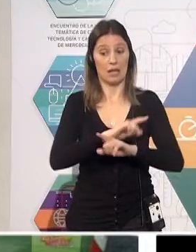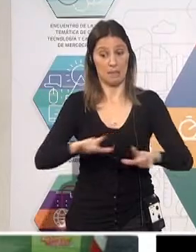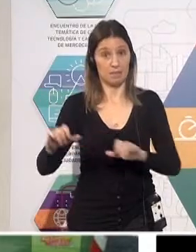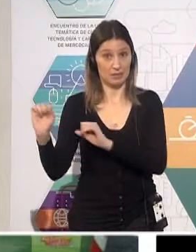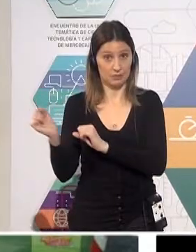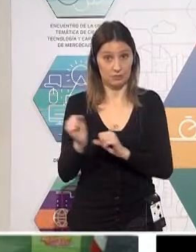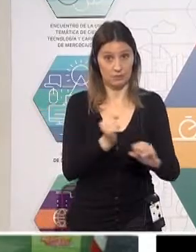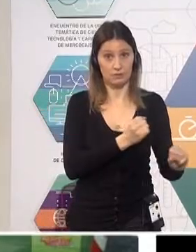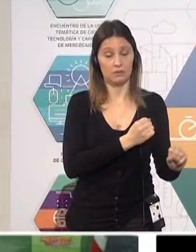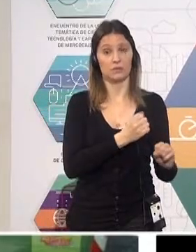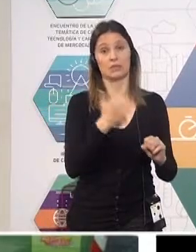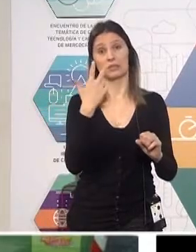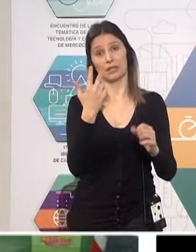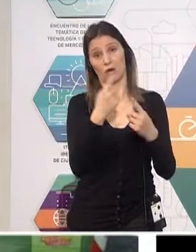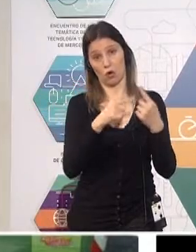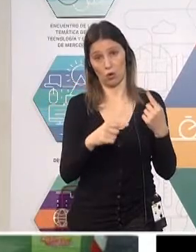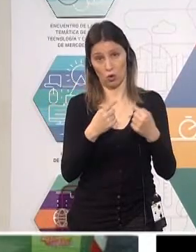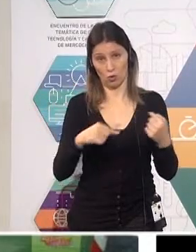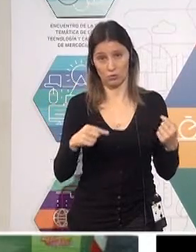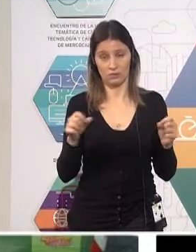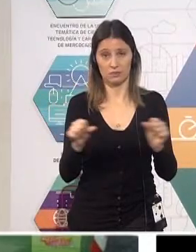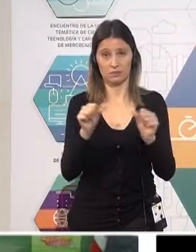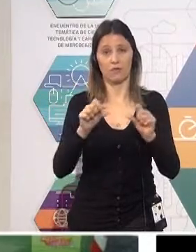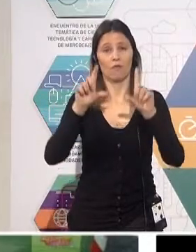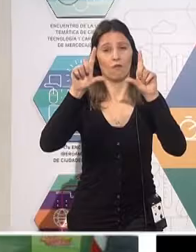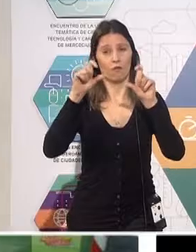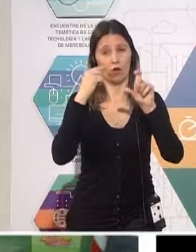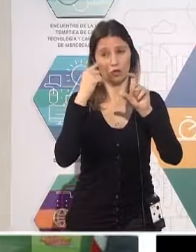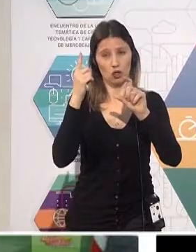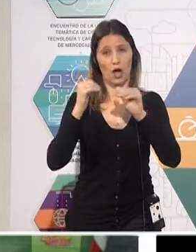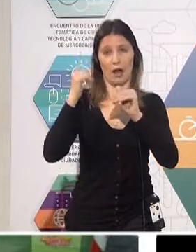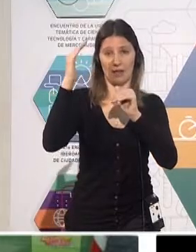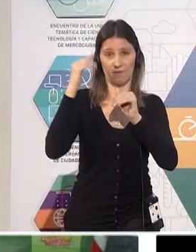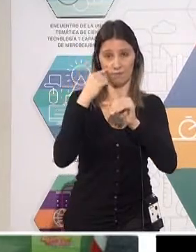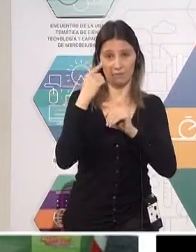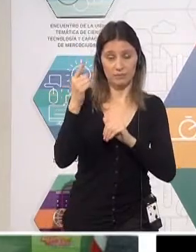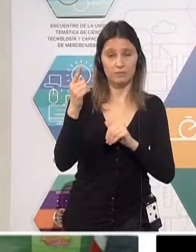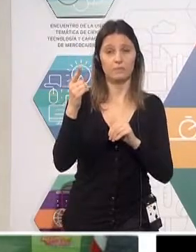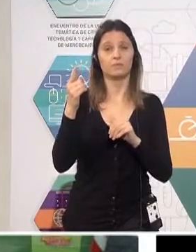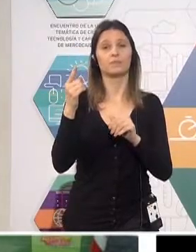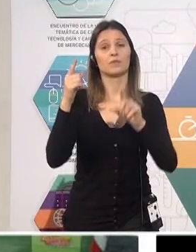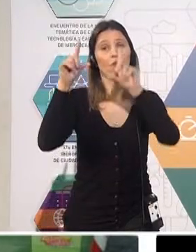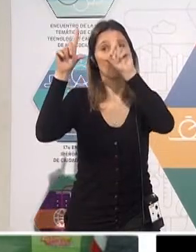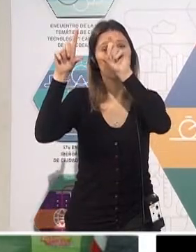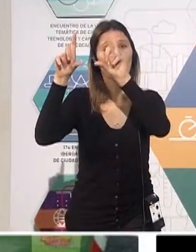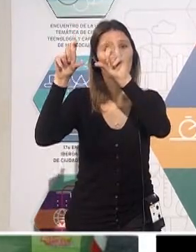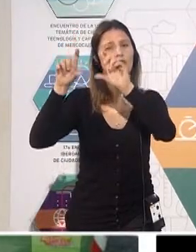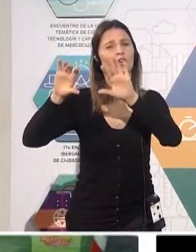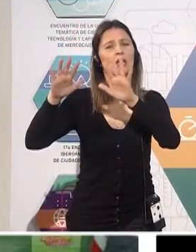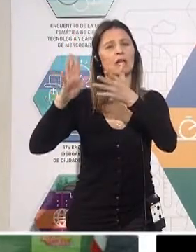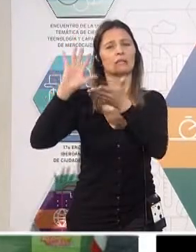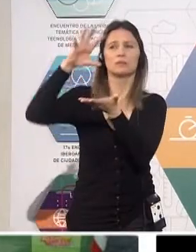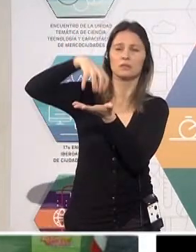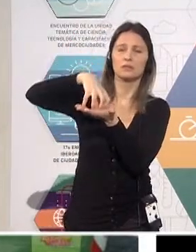está abarcando tres frentes en las fotos superiores no sé si ubican pero son de fotos de lo que es la cocina en